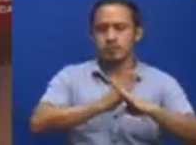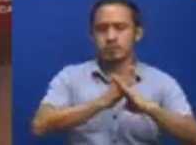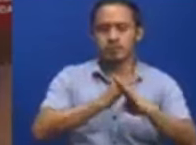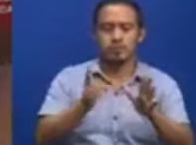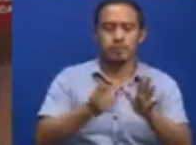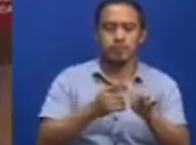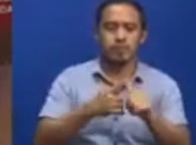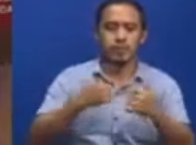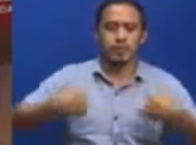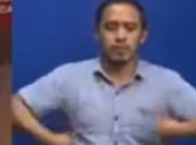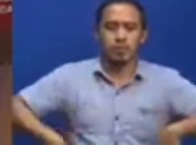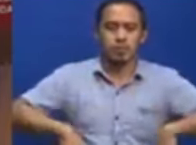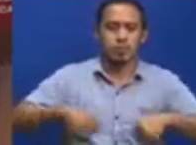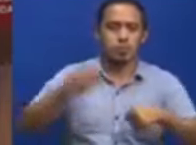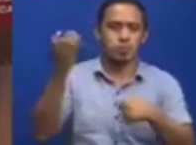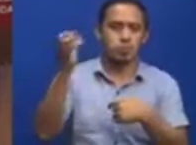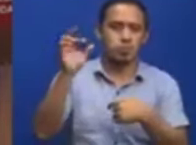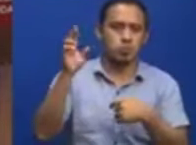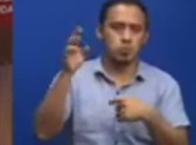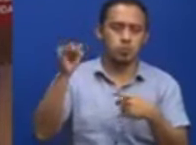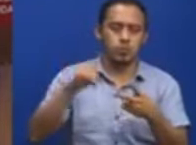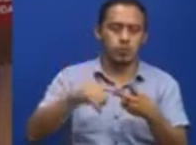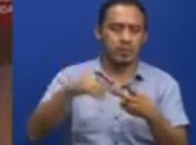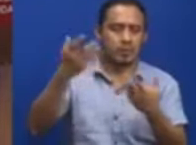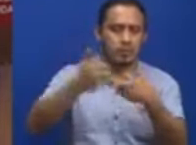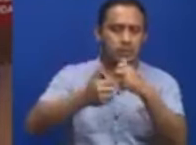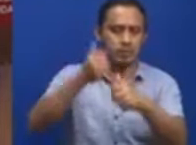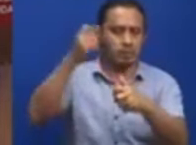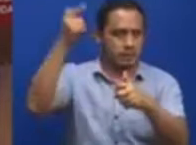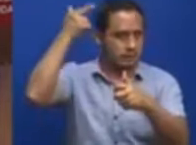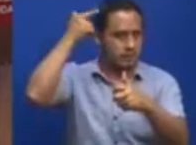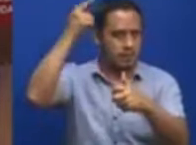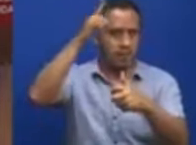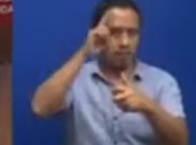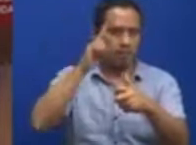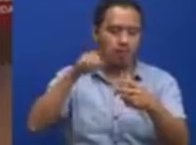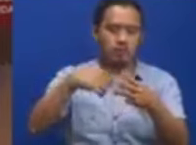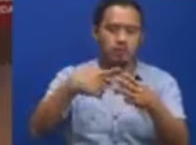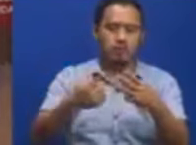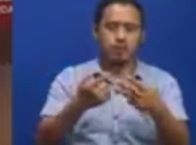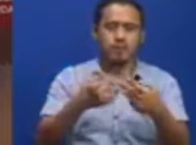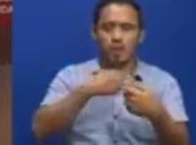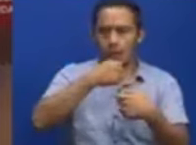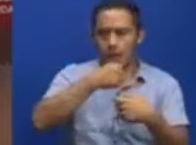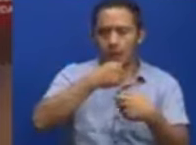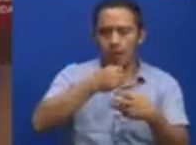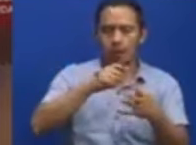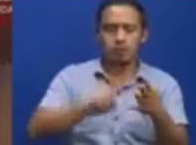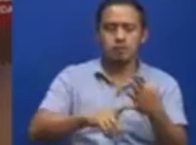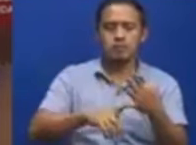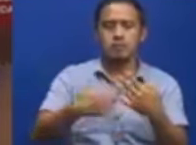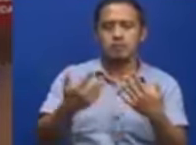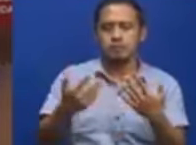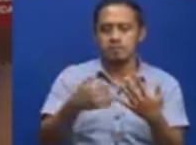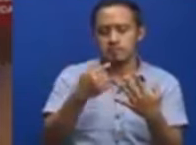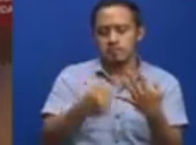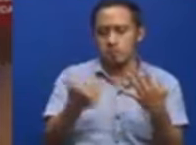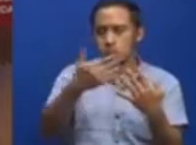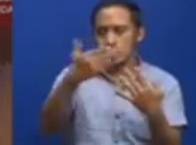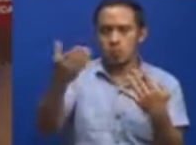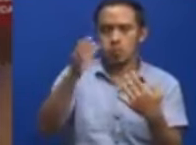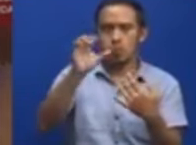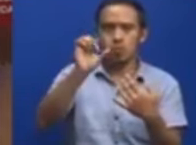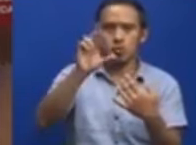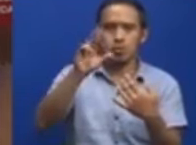crónica, antecedentes de accidentes cerebrovasculares, tuberculosis pulmonar y enfermedades pulmonares crónicas. En la